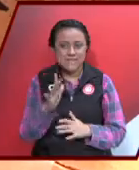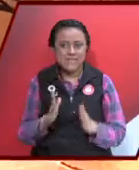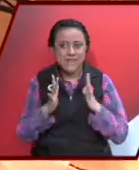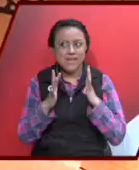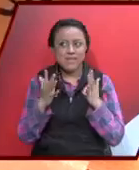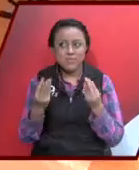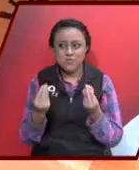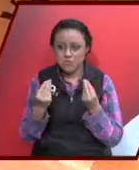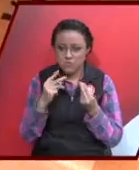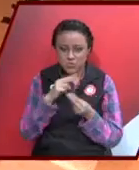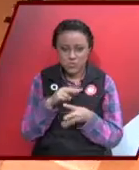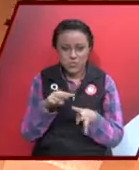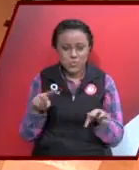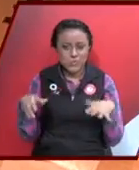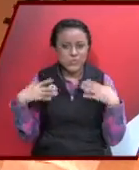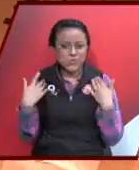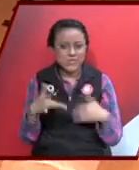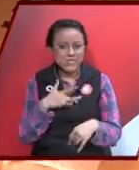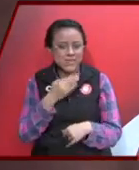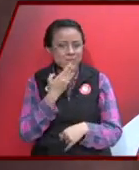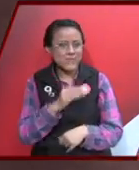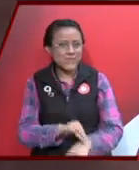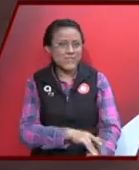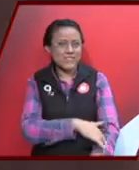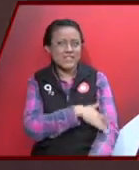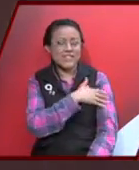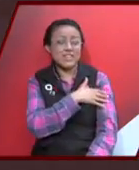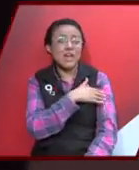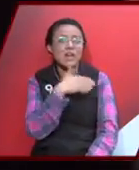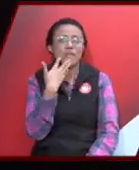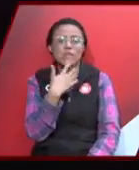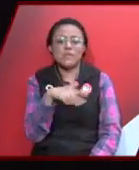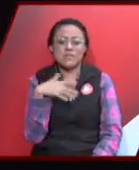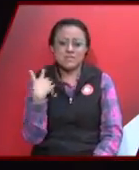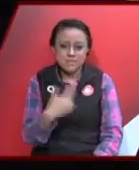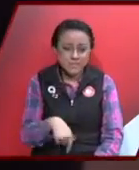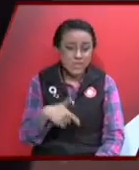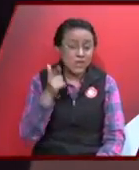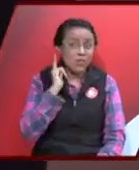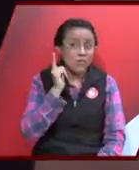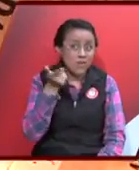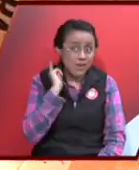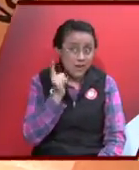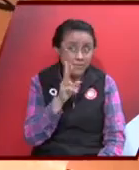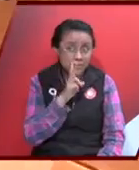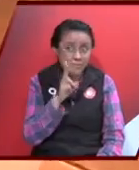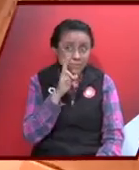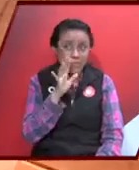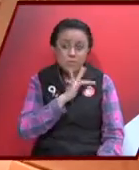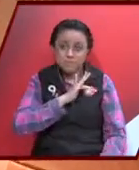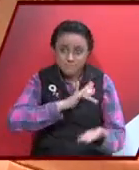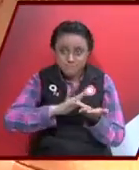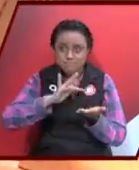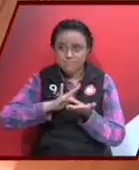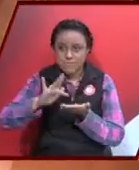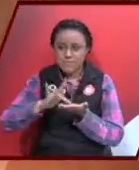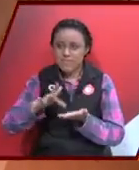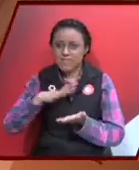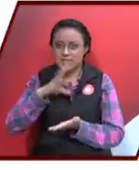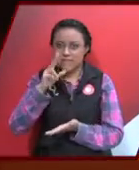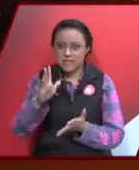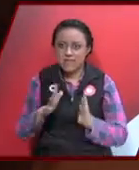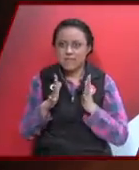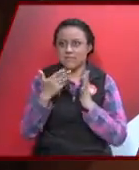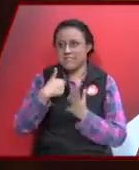impresionada. La verdad, estoy muy emocionada y espero que, se refleje un poco. La verdad es que me quedé un poco